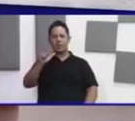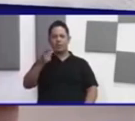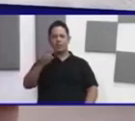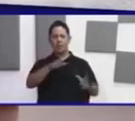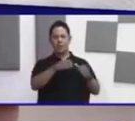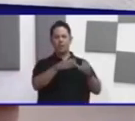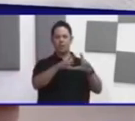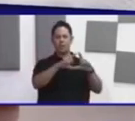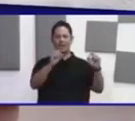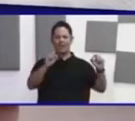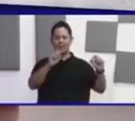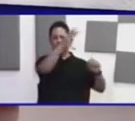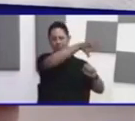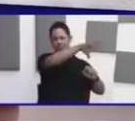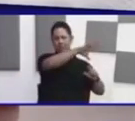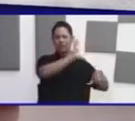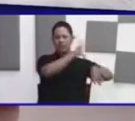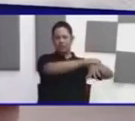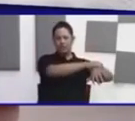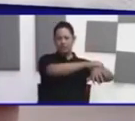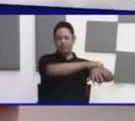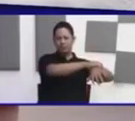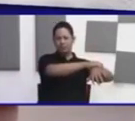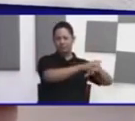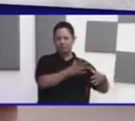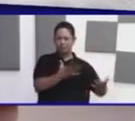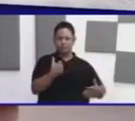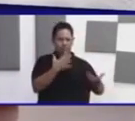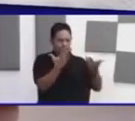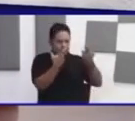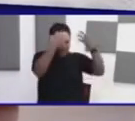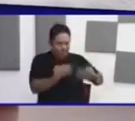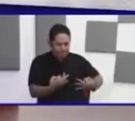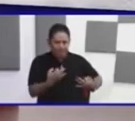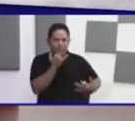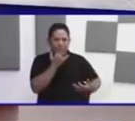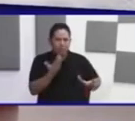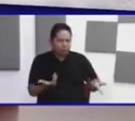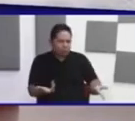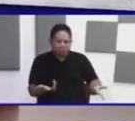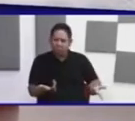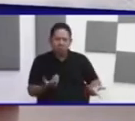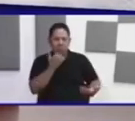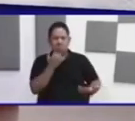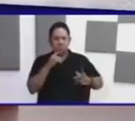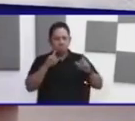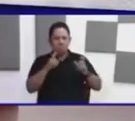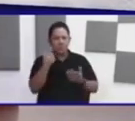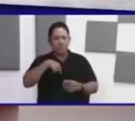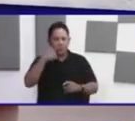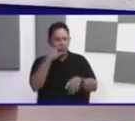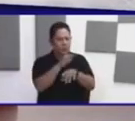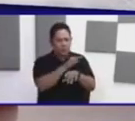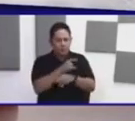menos no tengo en este momento la información exacta de lo que está pasando con ellos, pero hemos estado pendientes, y quiero decirle a sus